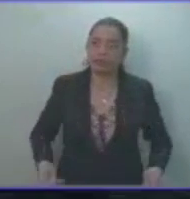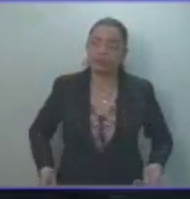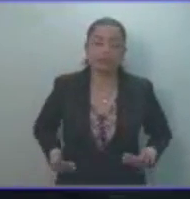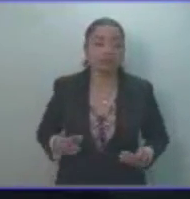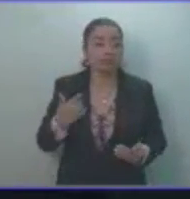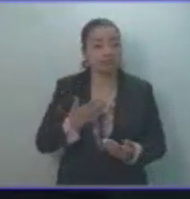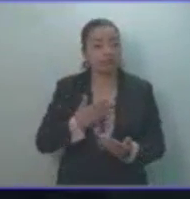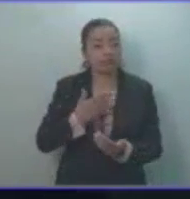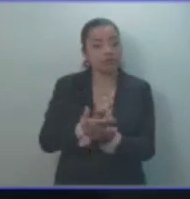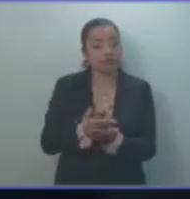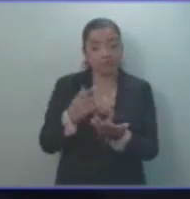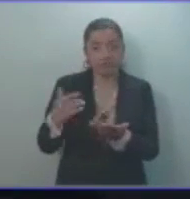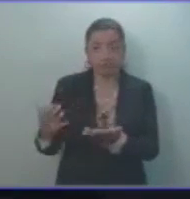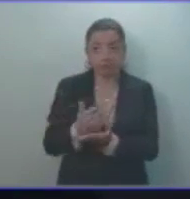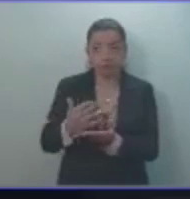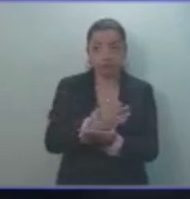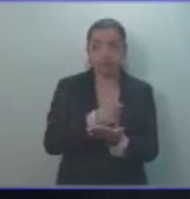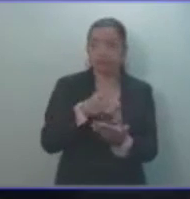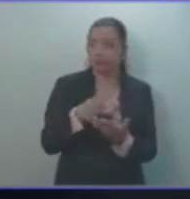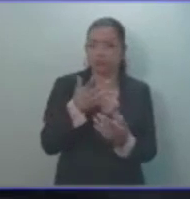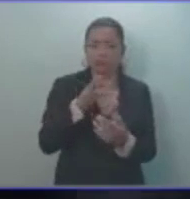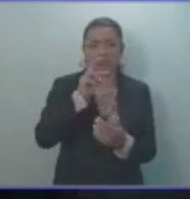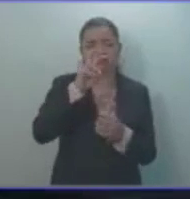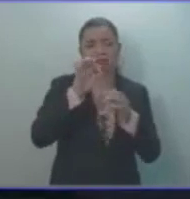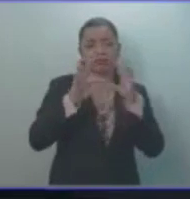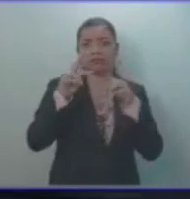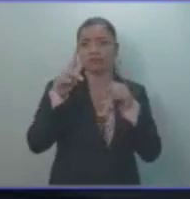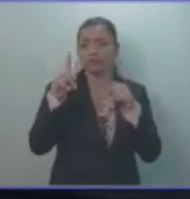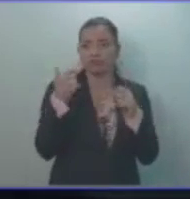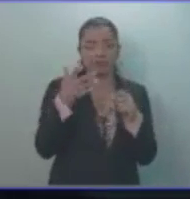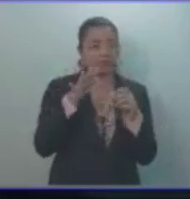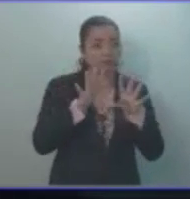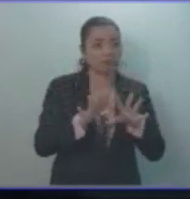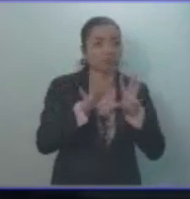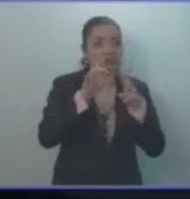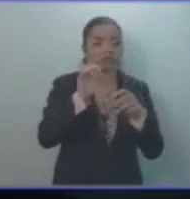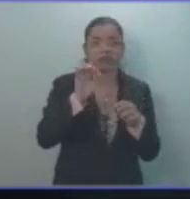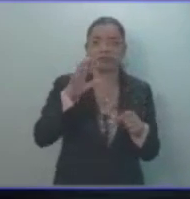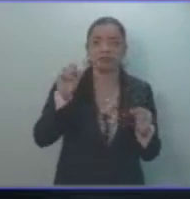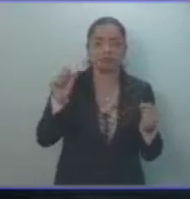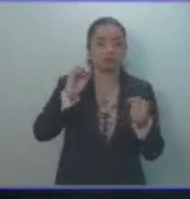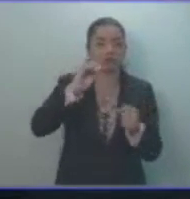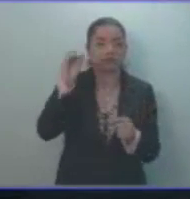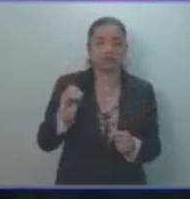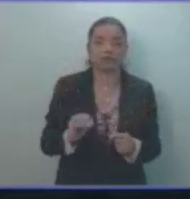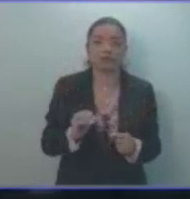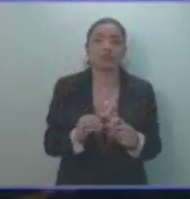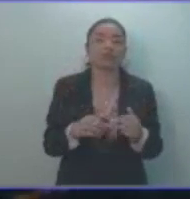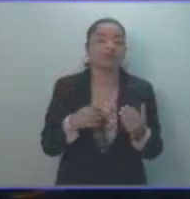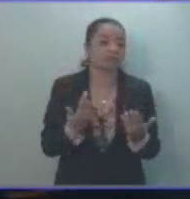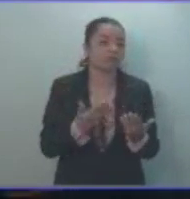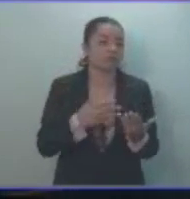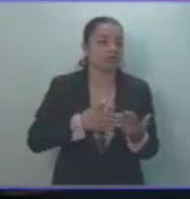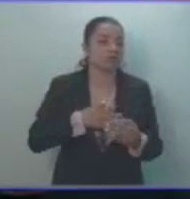propuesta de carga tributaria que al 2021 se alcance 18.5%. Tenemos